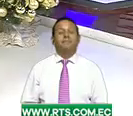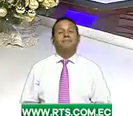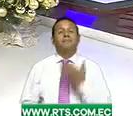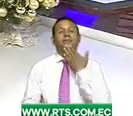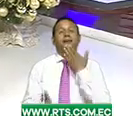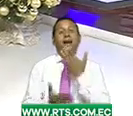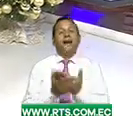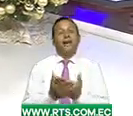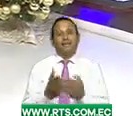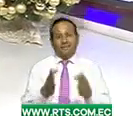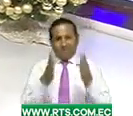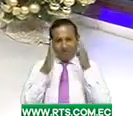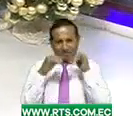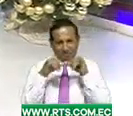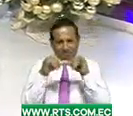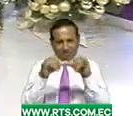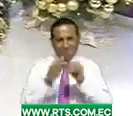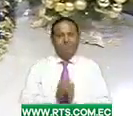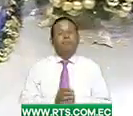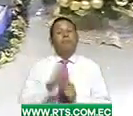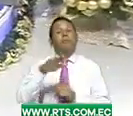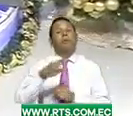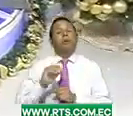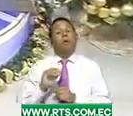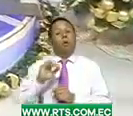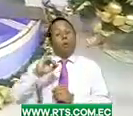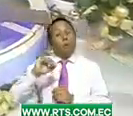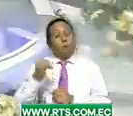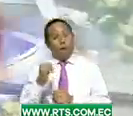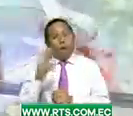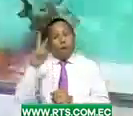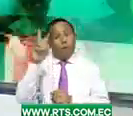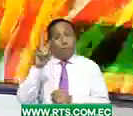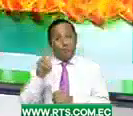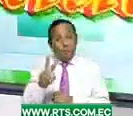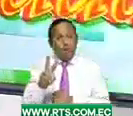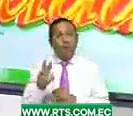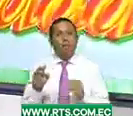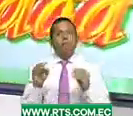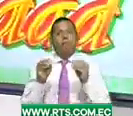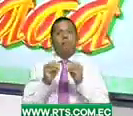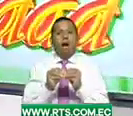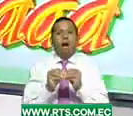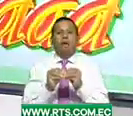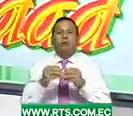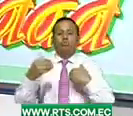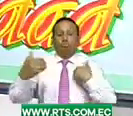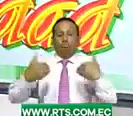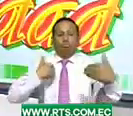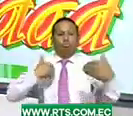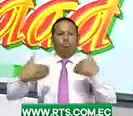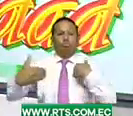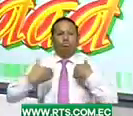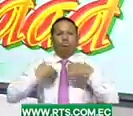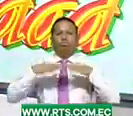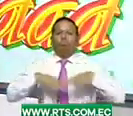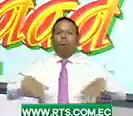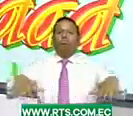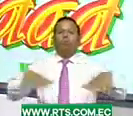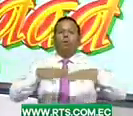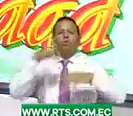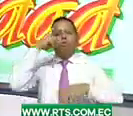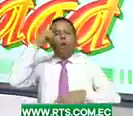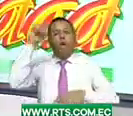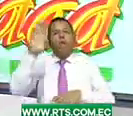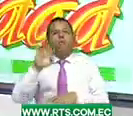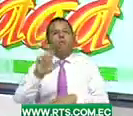Por preferirnos. Y bien, este jueves y viernes habrá nuevas presentaciones de la obra de teatro Sueños en Belén en el Parque Histórico